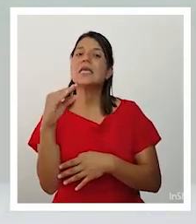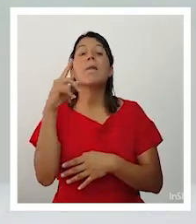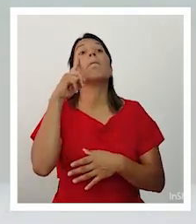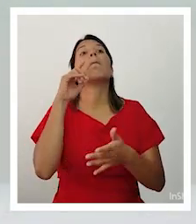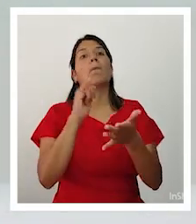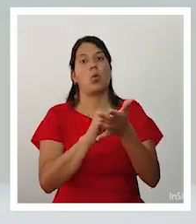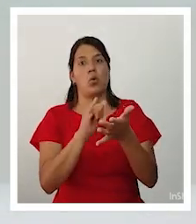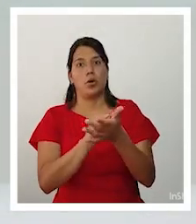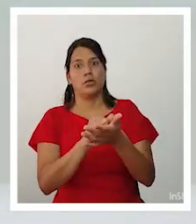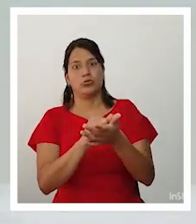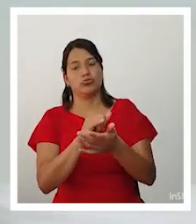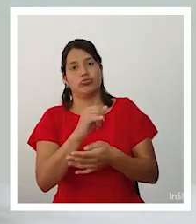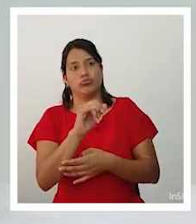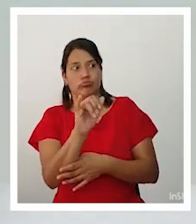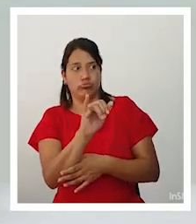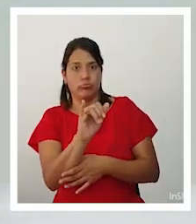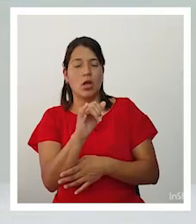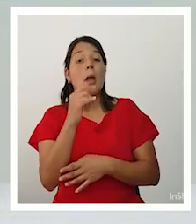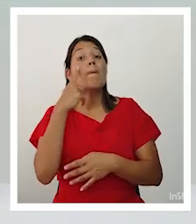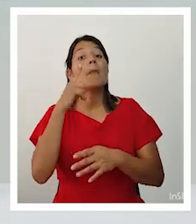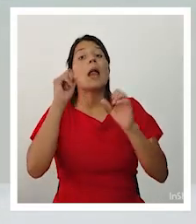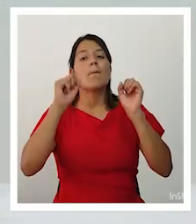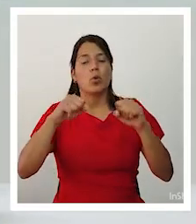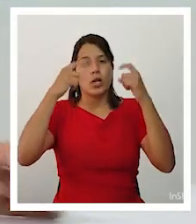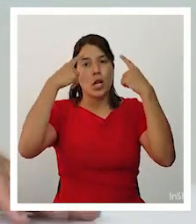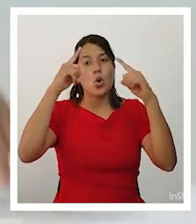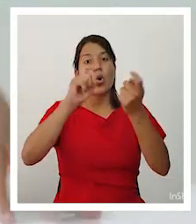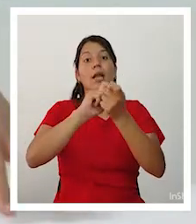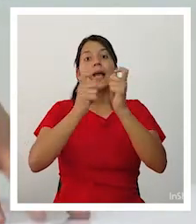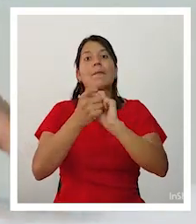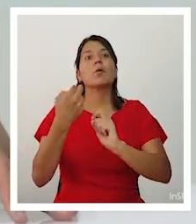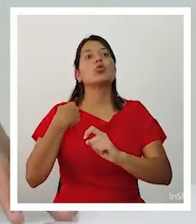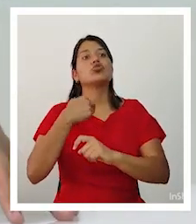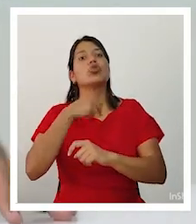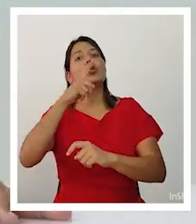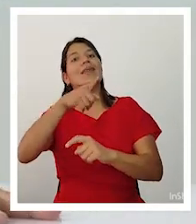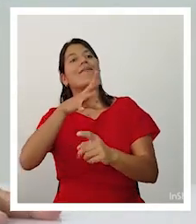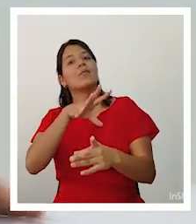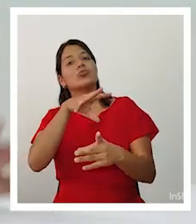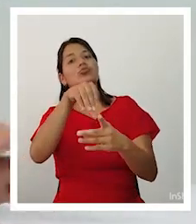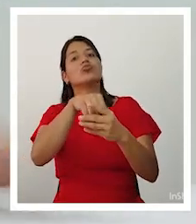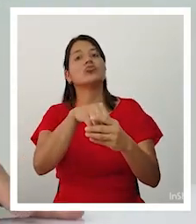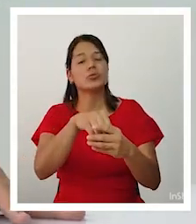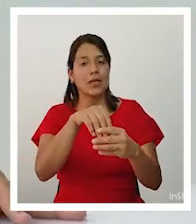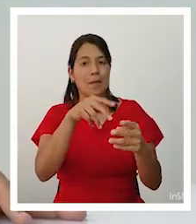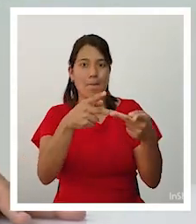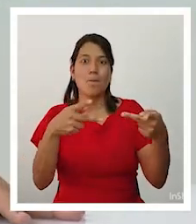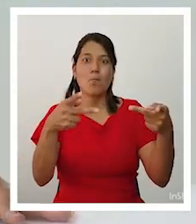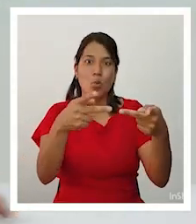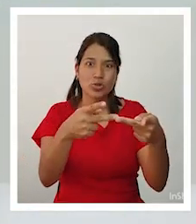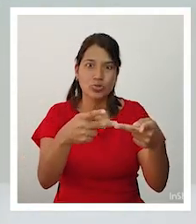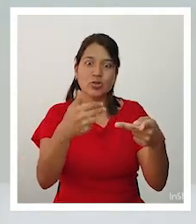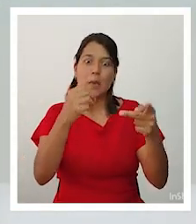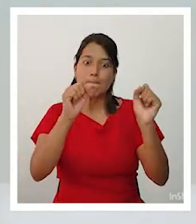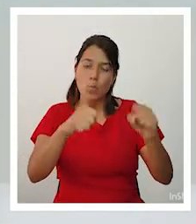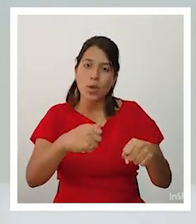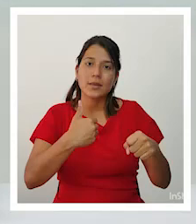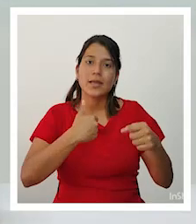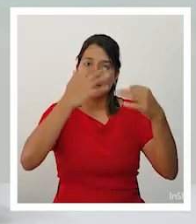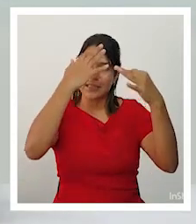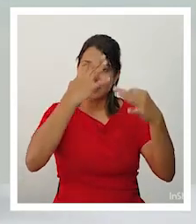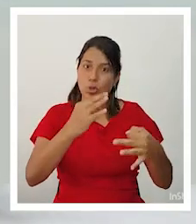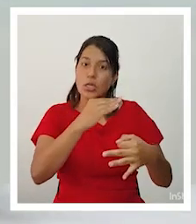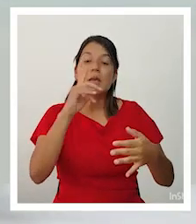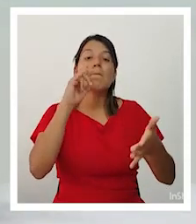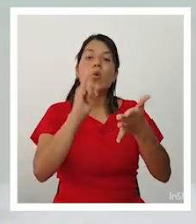mismo, porque para poder realizar un cambio tenemos que estar justamente en esos puestos que son de tomas de decisiones. Y por eso